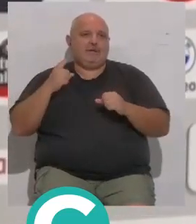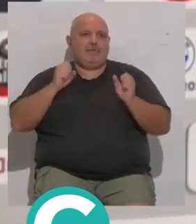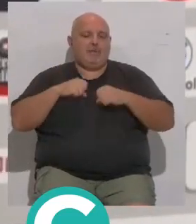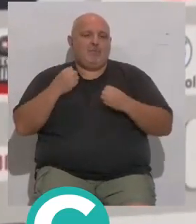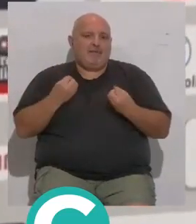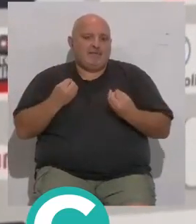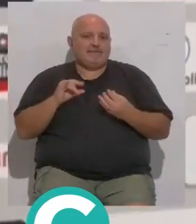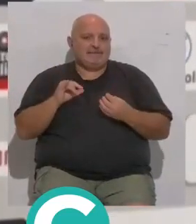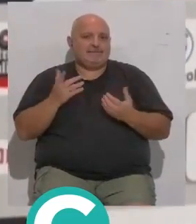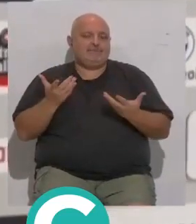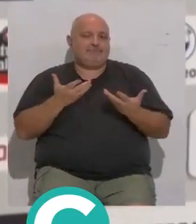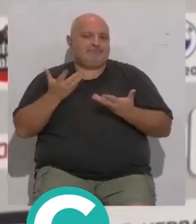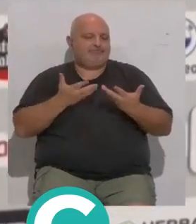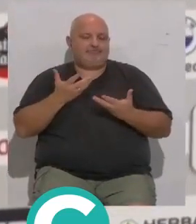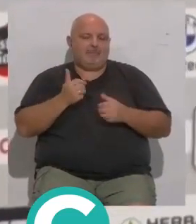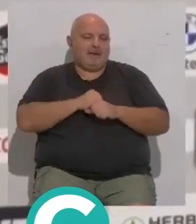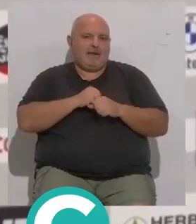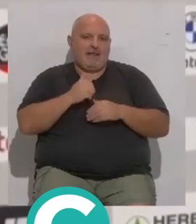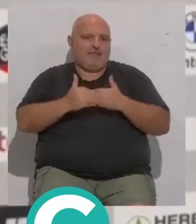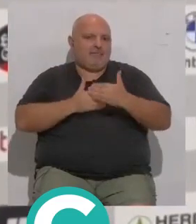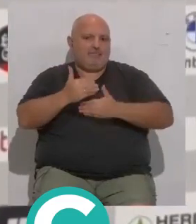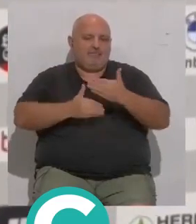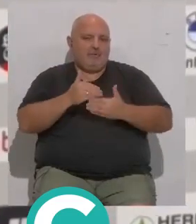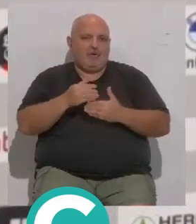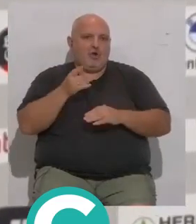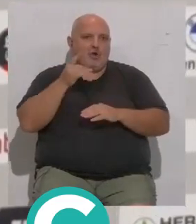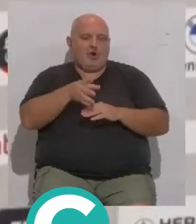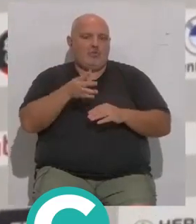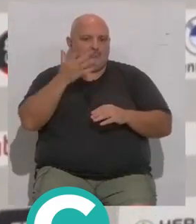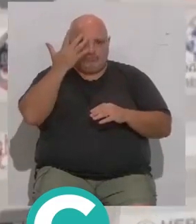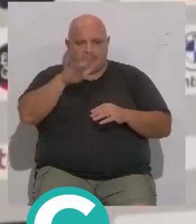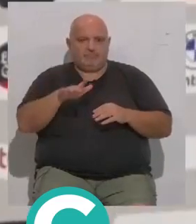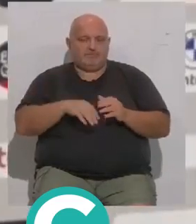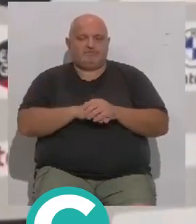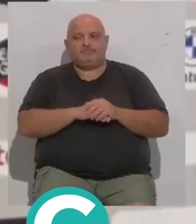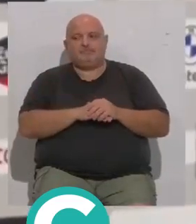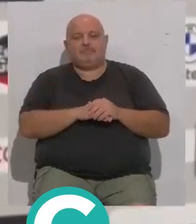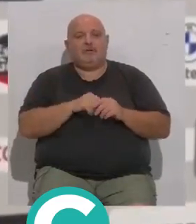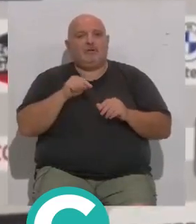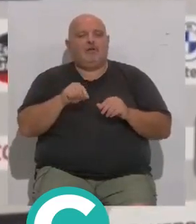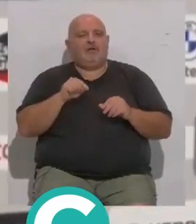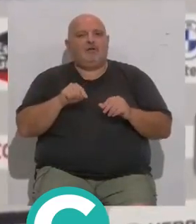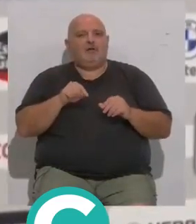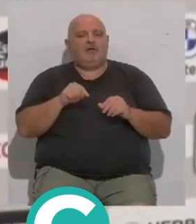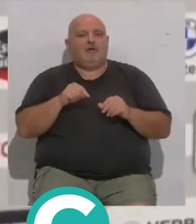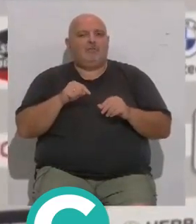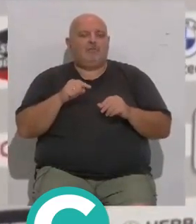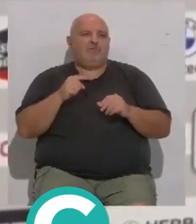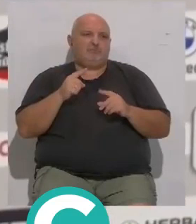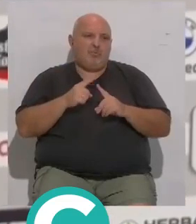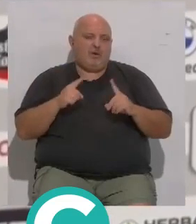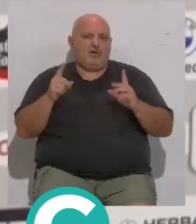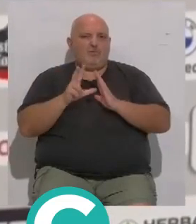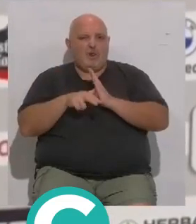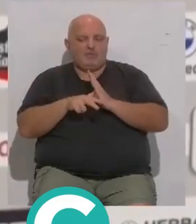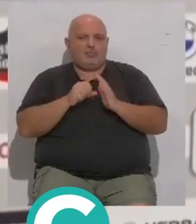bien y nada, esperar el momento adecuado para meter ese gol que nos ha dado esa victoria. Sí, bueno, el proceso ha sido lento, el proceso